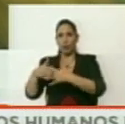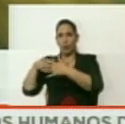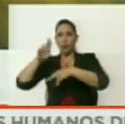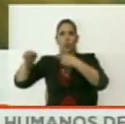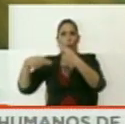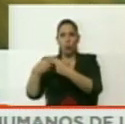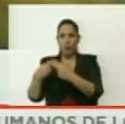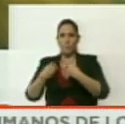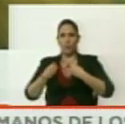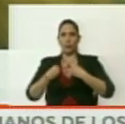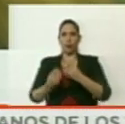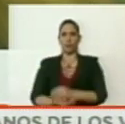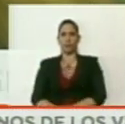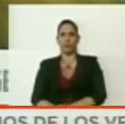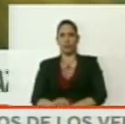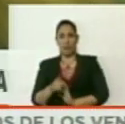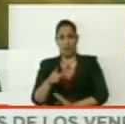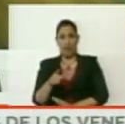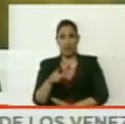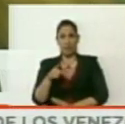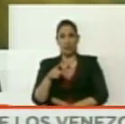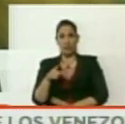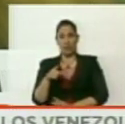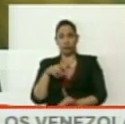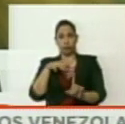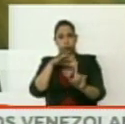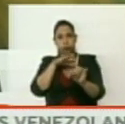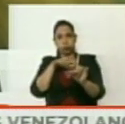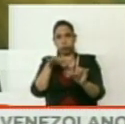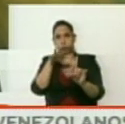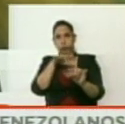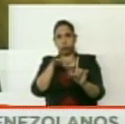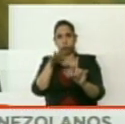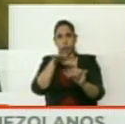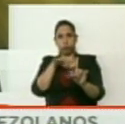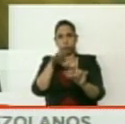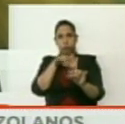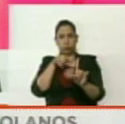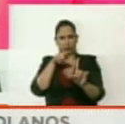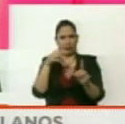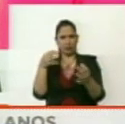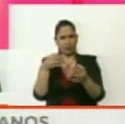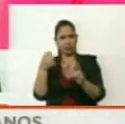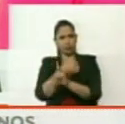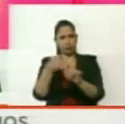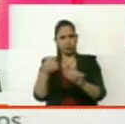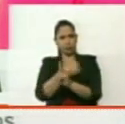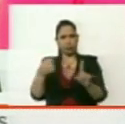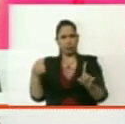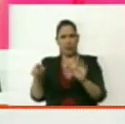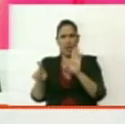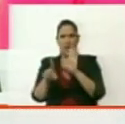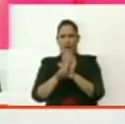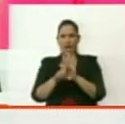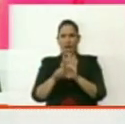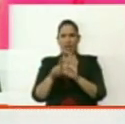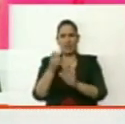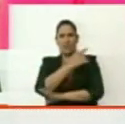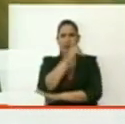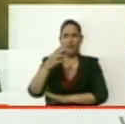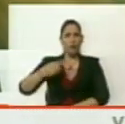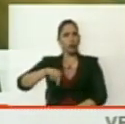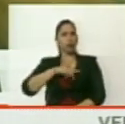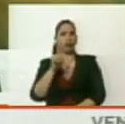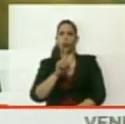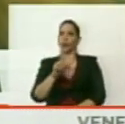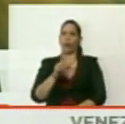vida. Es la extorsión. De verdad, es salvaje. La ley de la selva, pero nosotros no creemos en la ley de